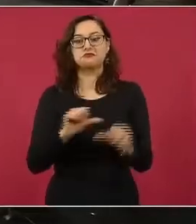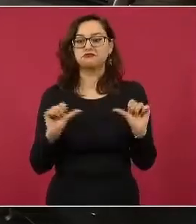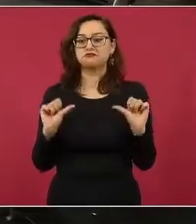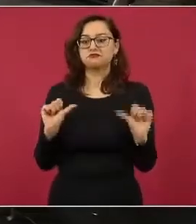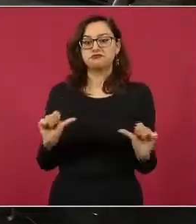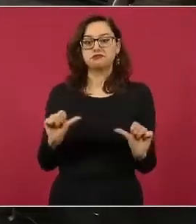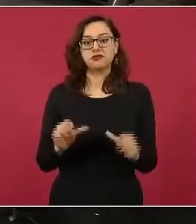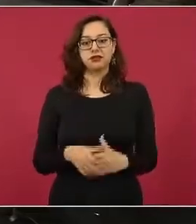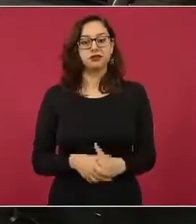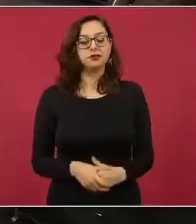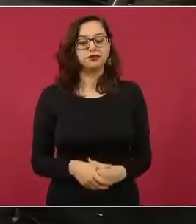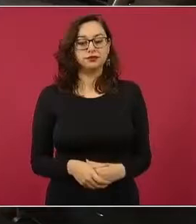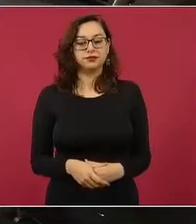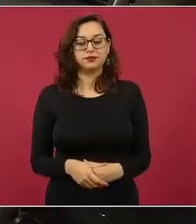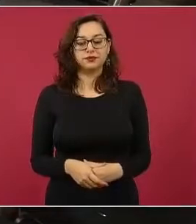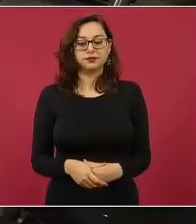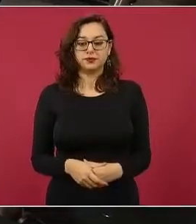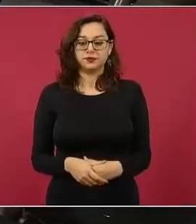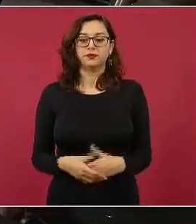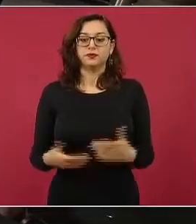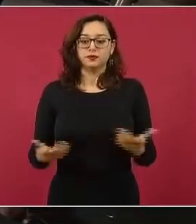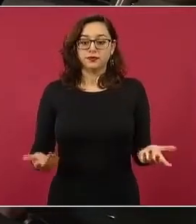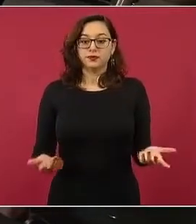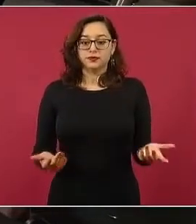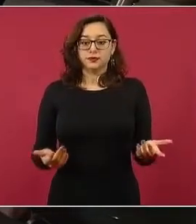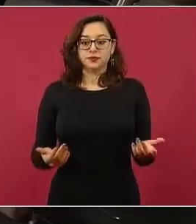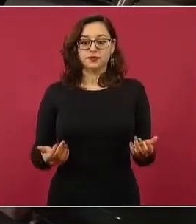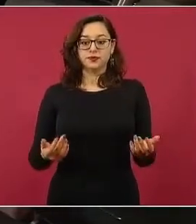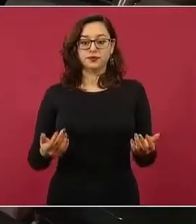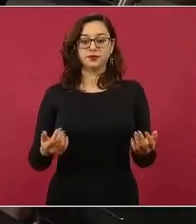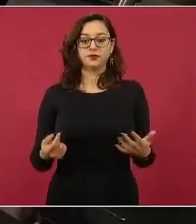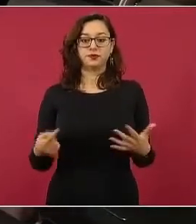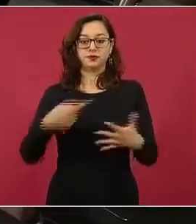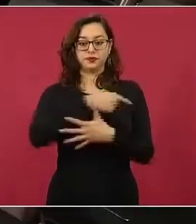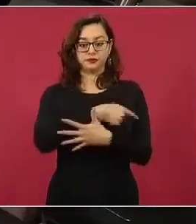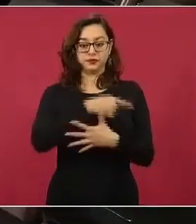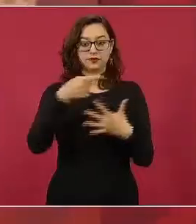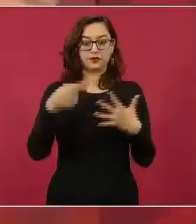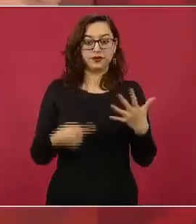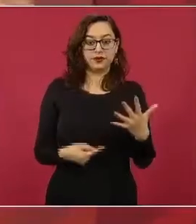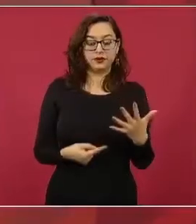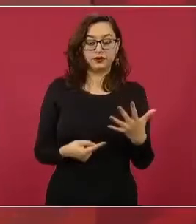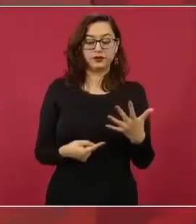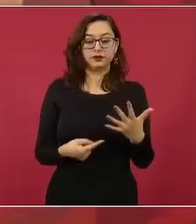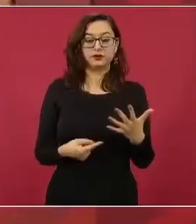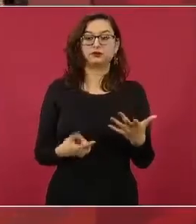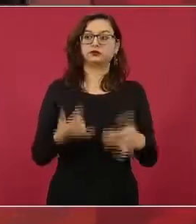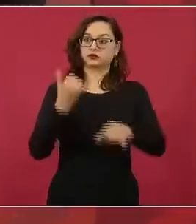6 turbinas, solo trabaja 1 o 2,